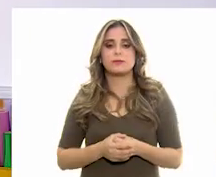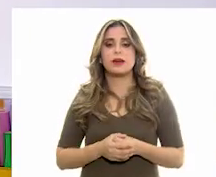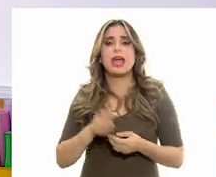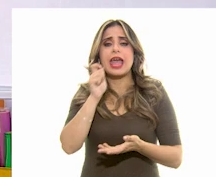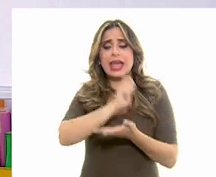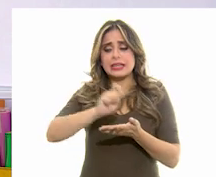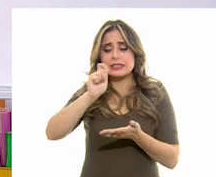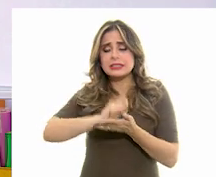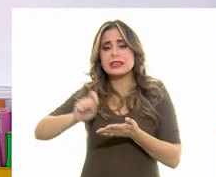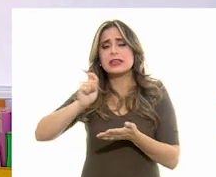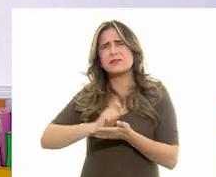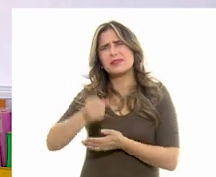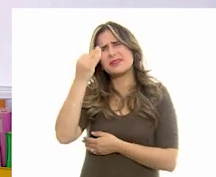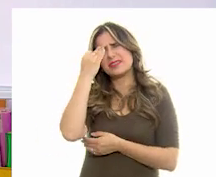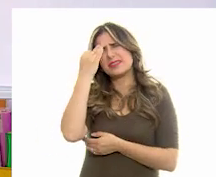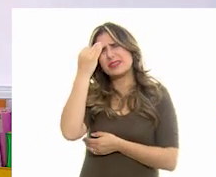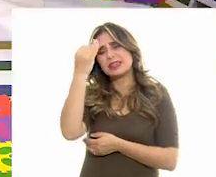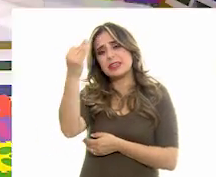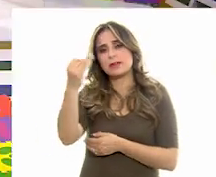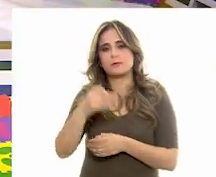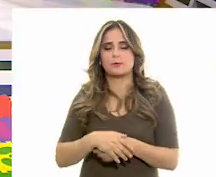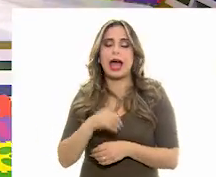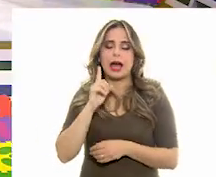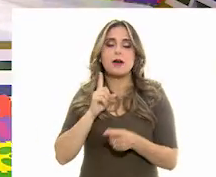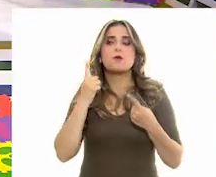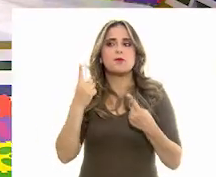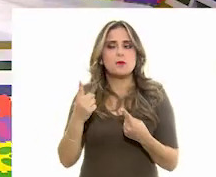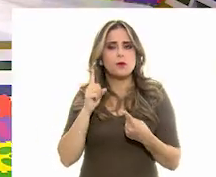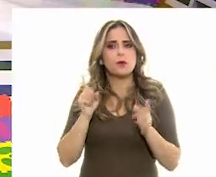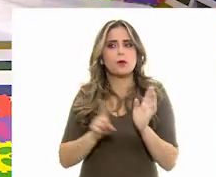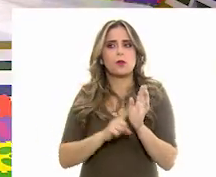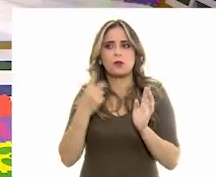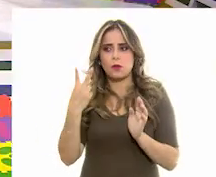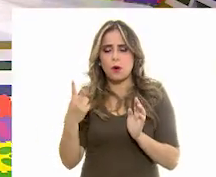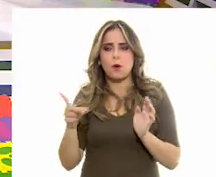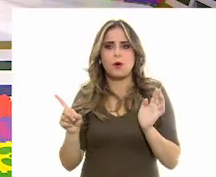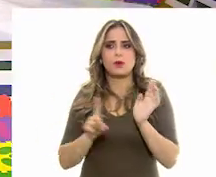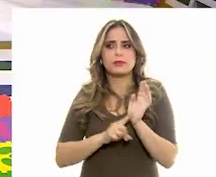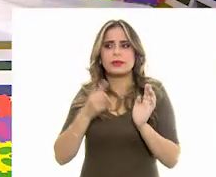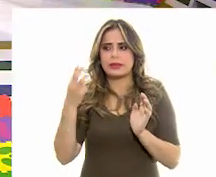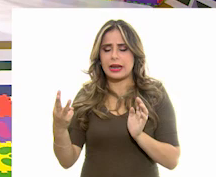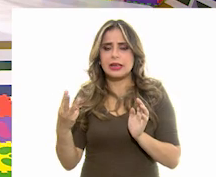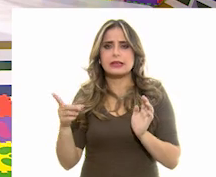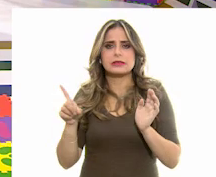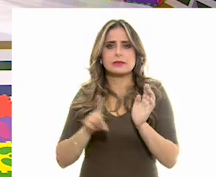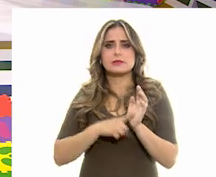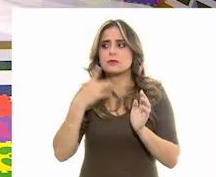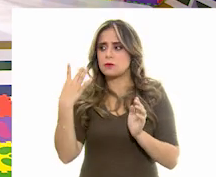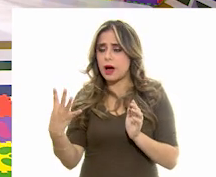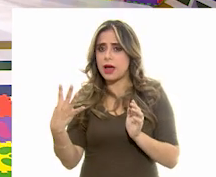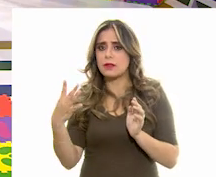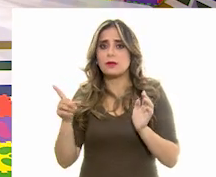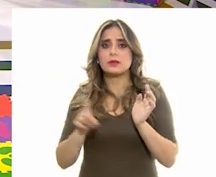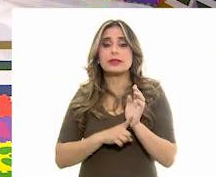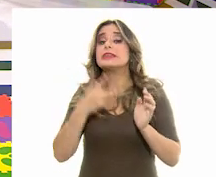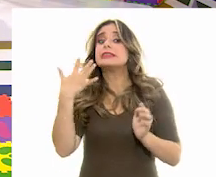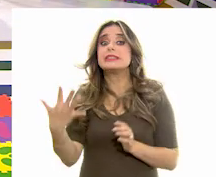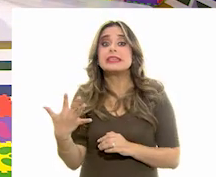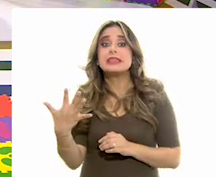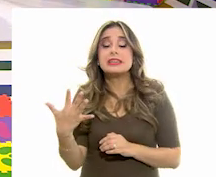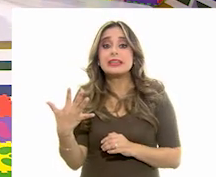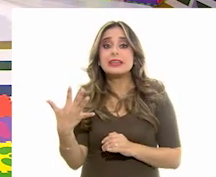escribir lleva tiempo. ¿Cuántos? A ver. Uno, dos, tres, cuatro,